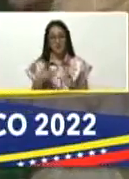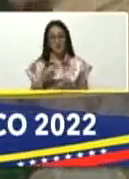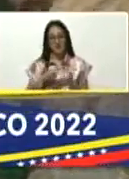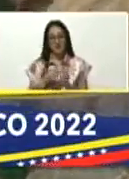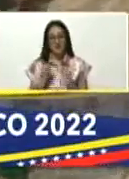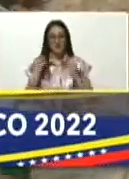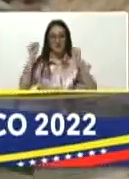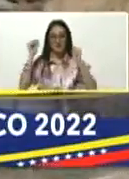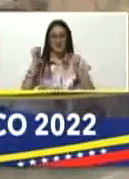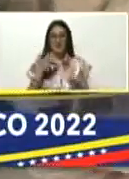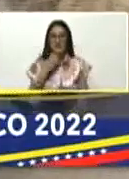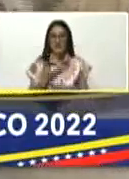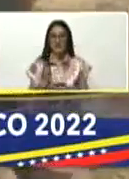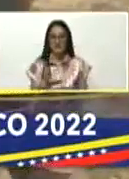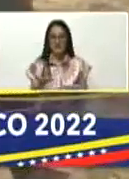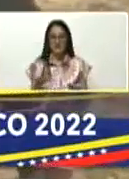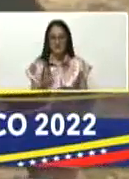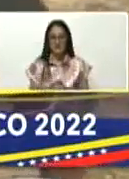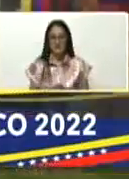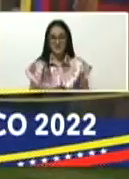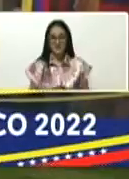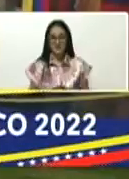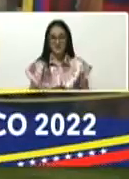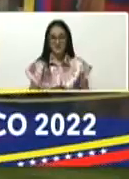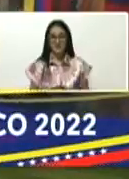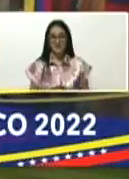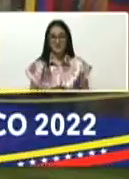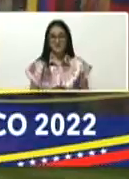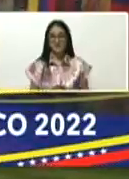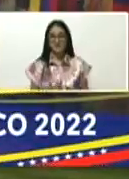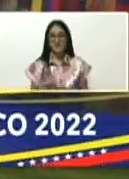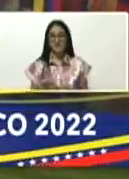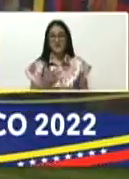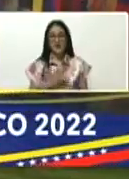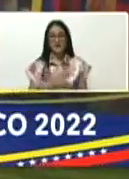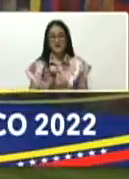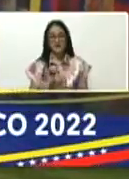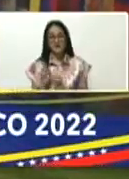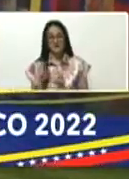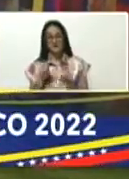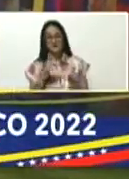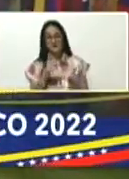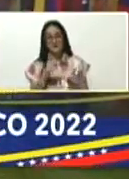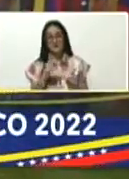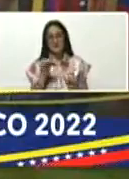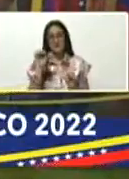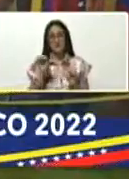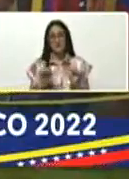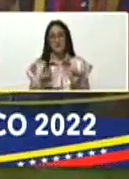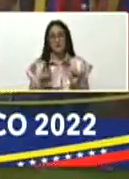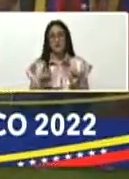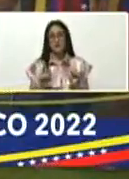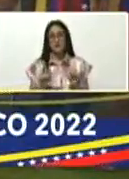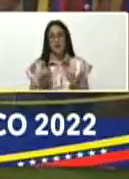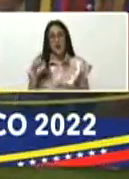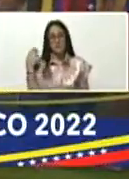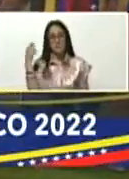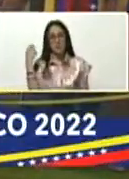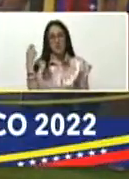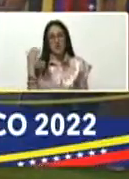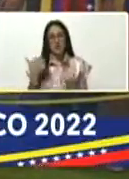es vencer. Gracias, compañero Donald. Bueno, presidente, antes de devolver el pase para que Piñate, que me lo traje de San Fernando de Apure,